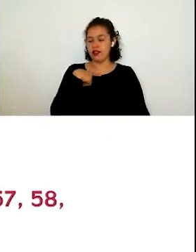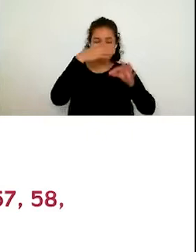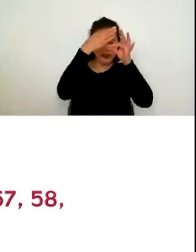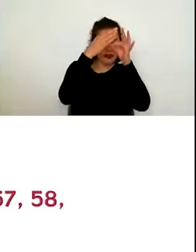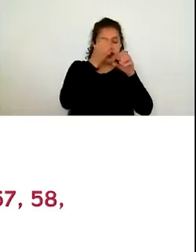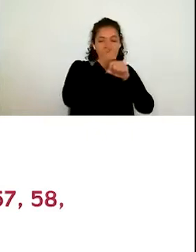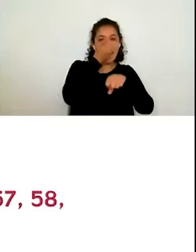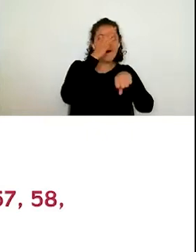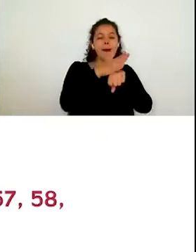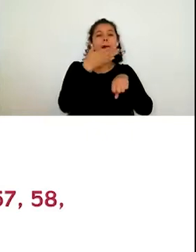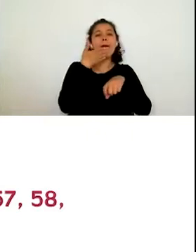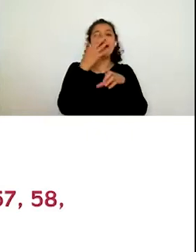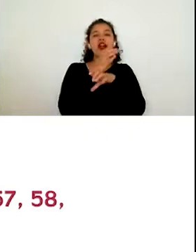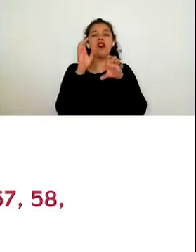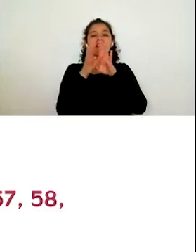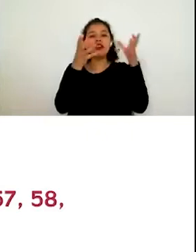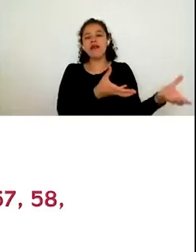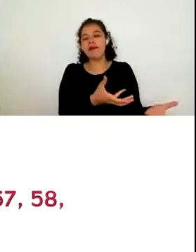bienes que les fueron encomendados.